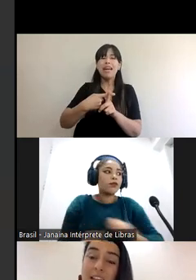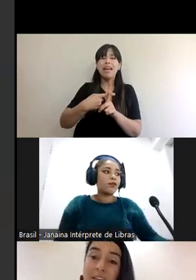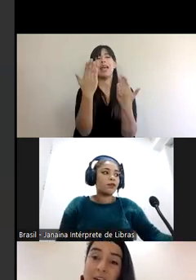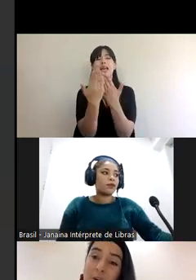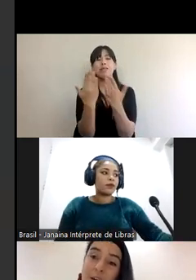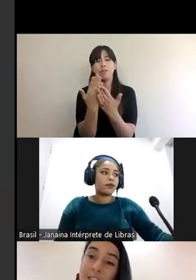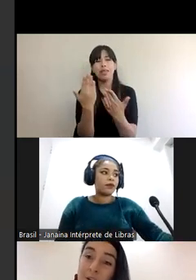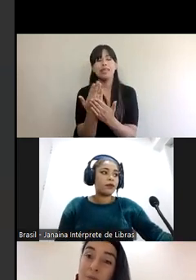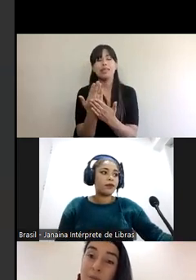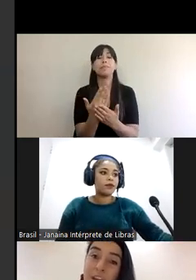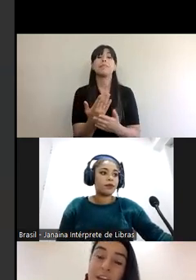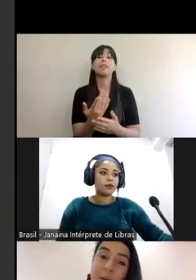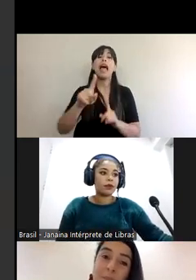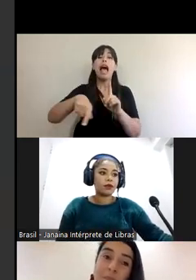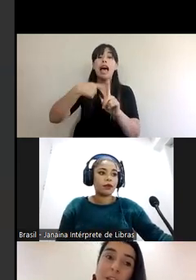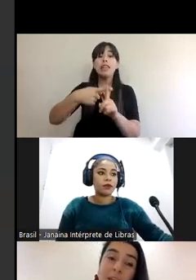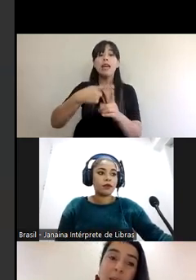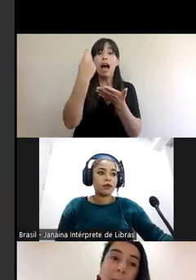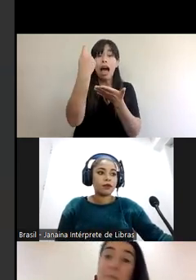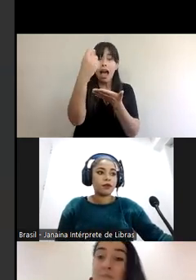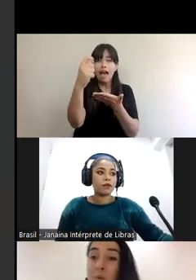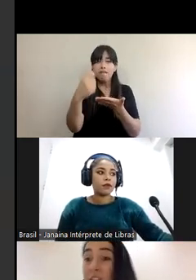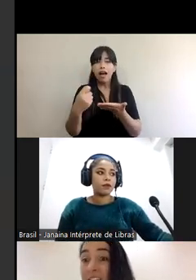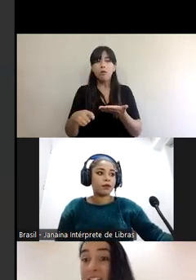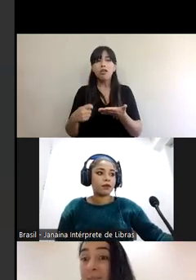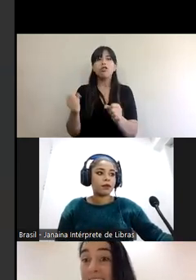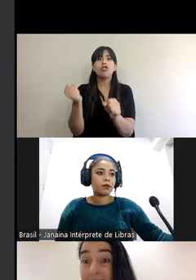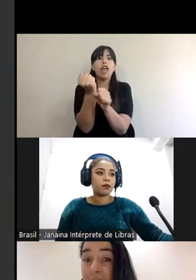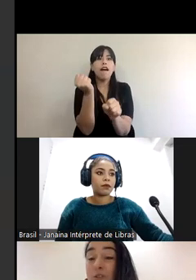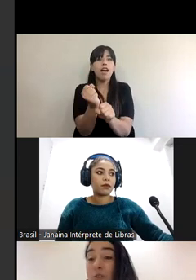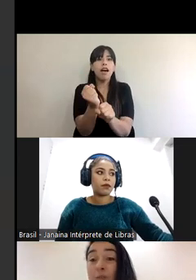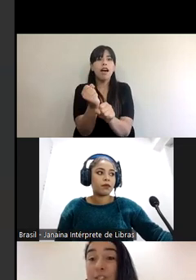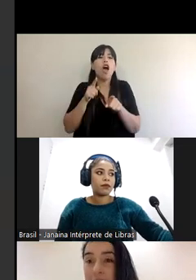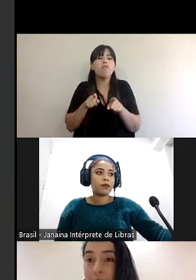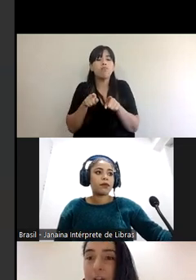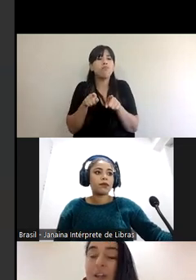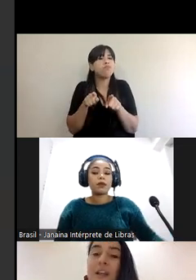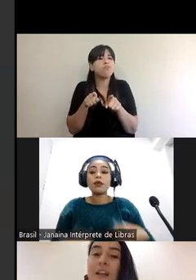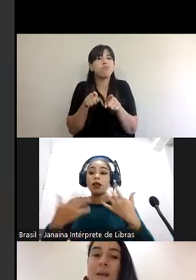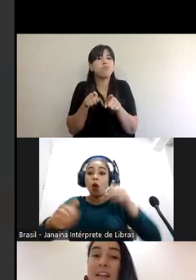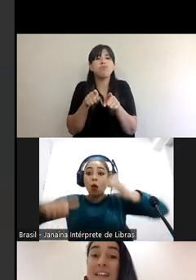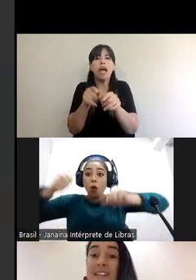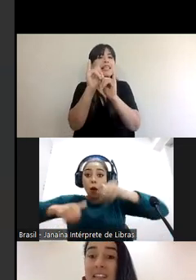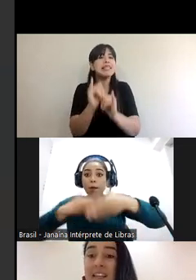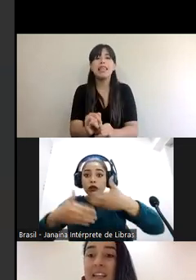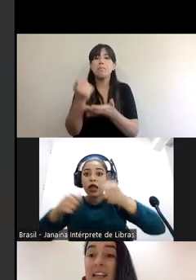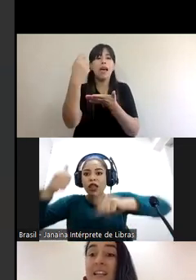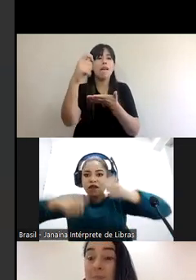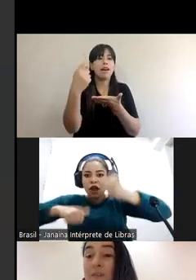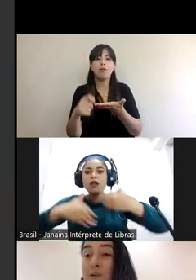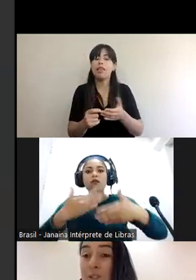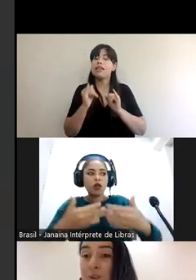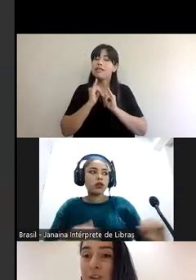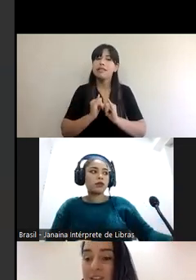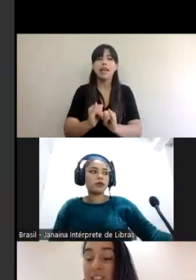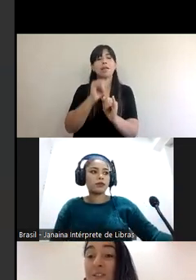Paralelamente, el trabajo de evaluación fue, como dije recién, paralelo a todo el proceso. Vale decir que el equipo